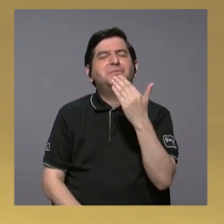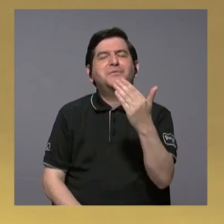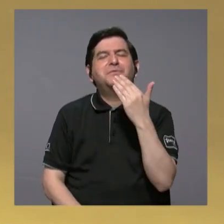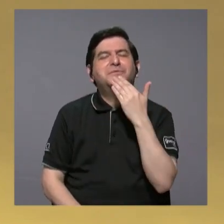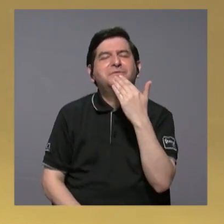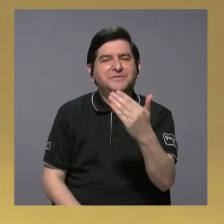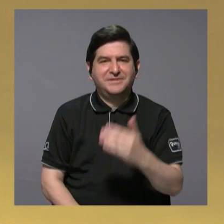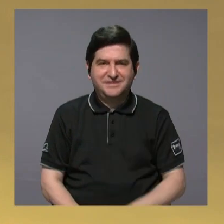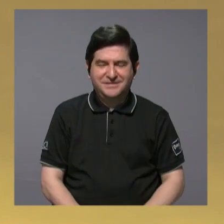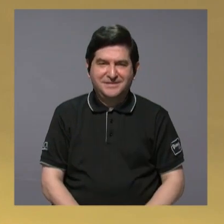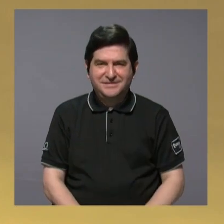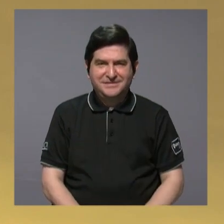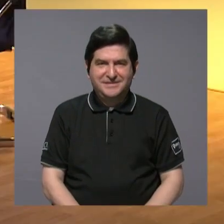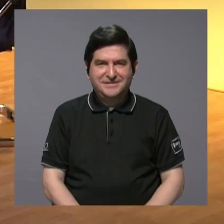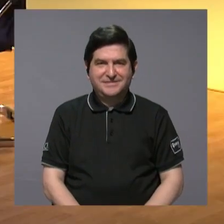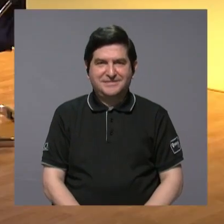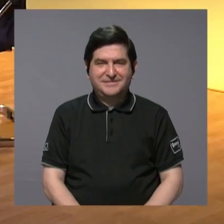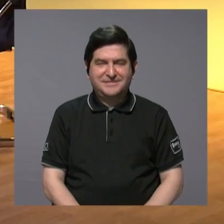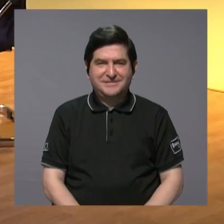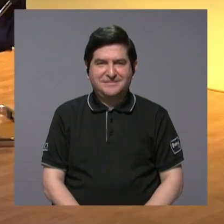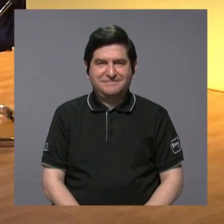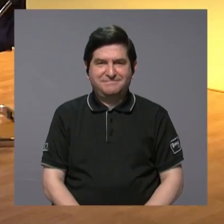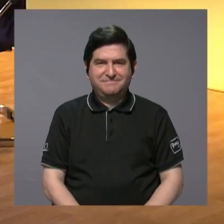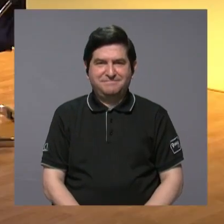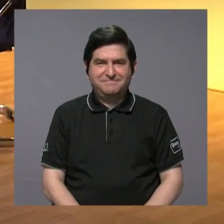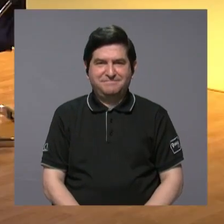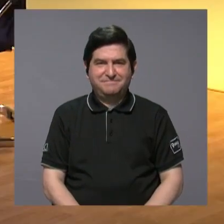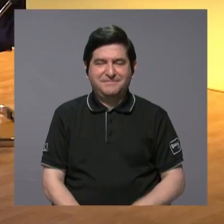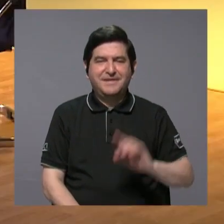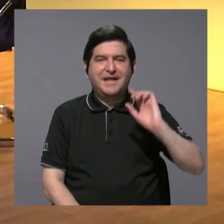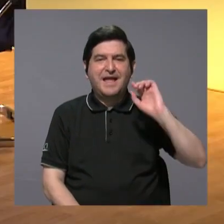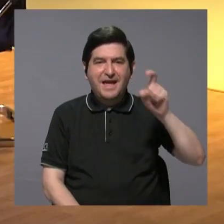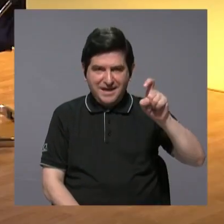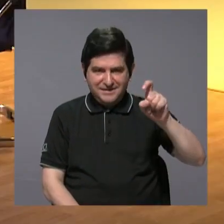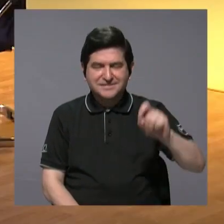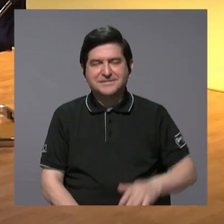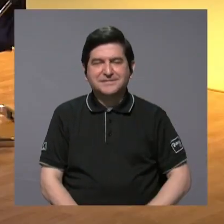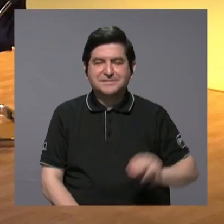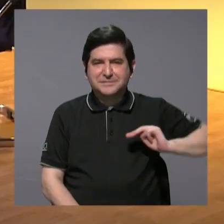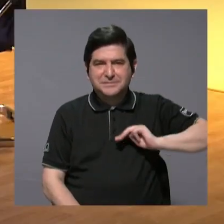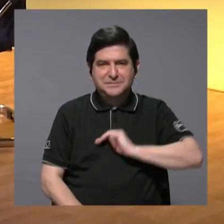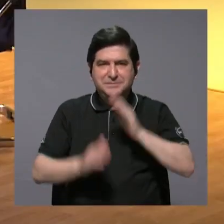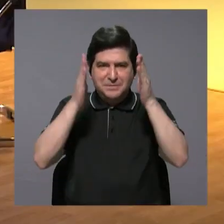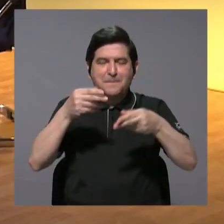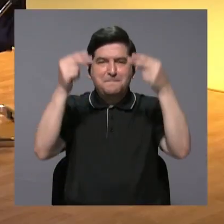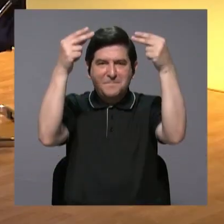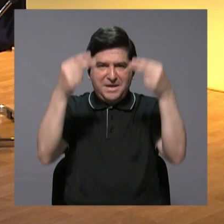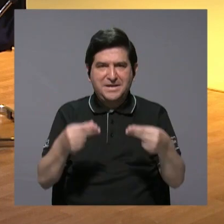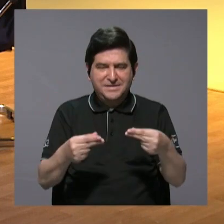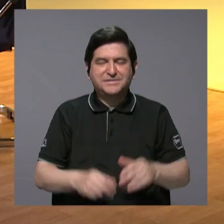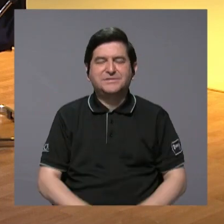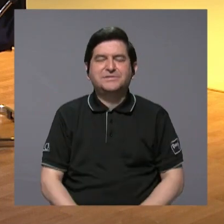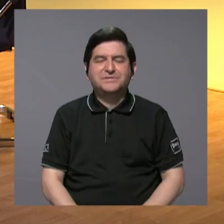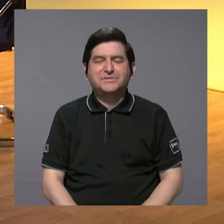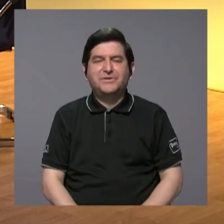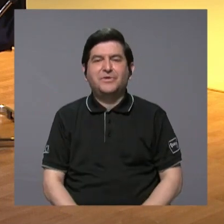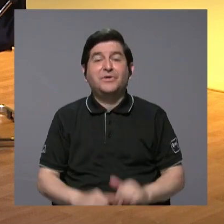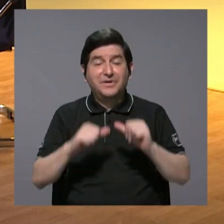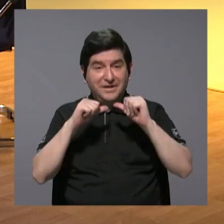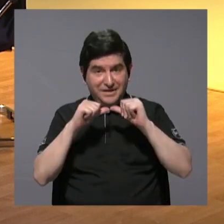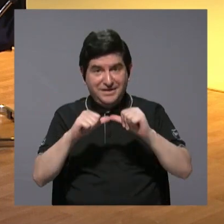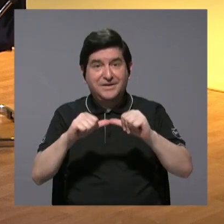agradecemos a el ex ministro de Hacienda, el que